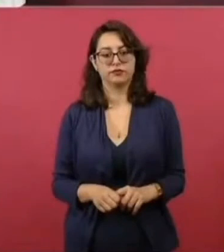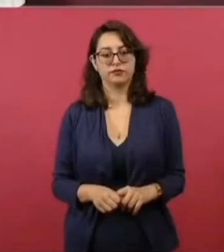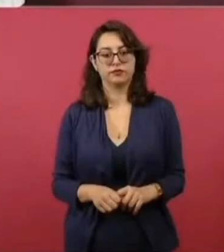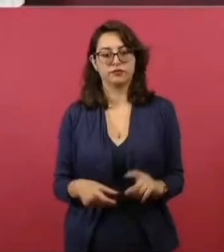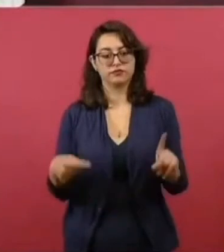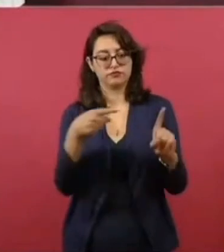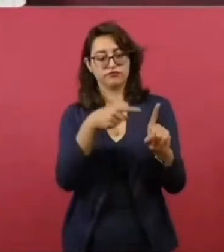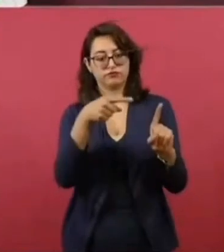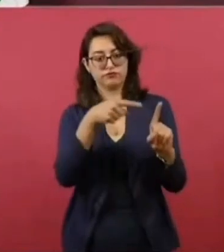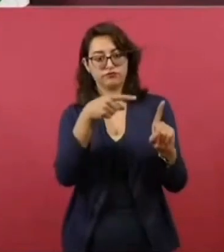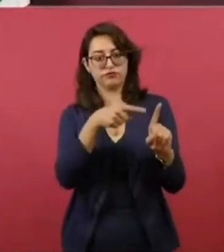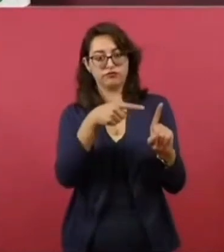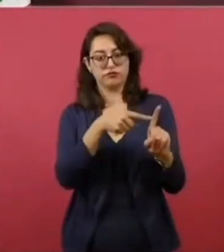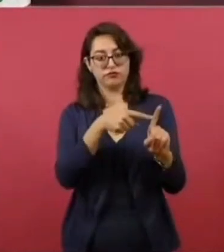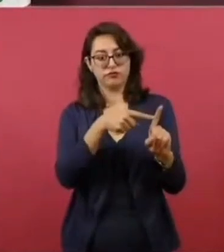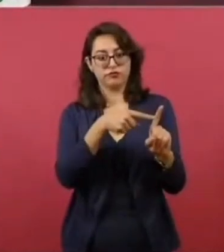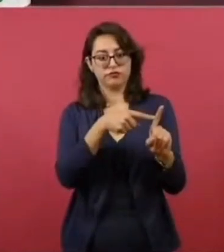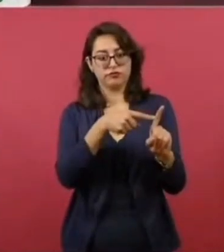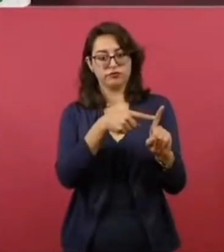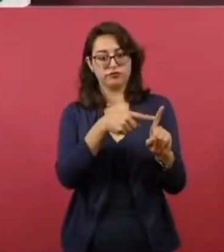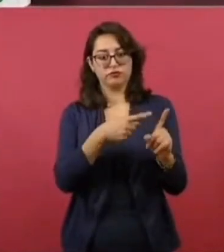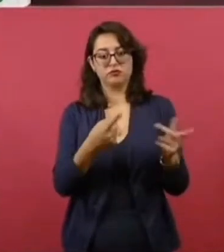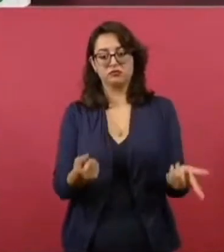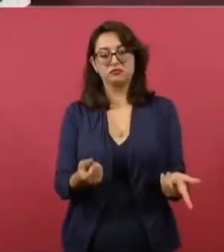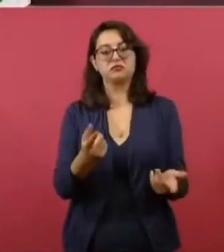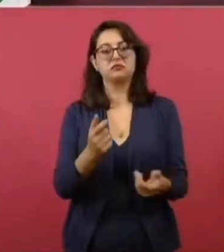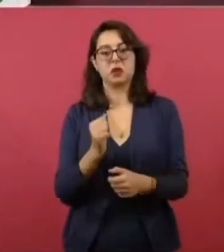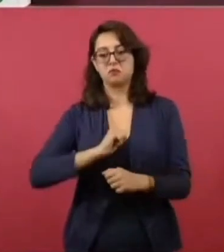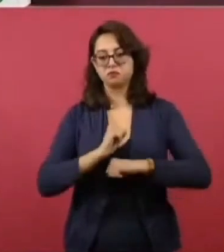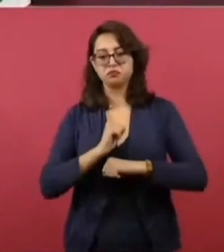lo apoyan los traficantes